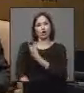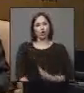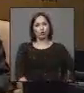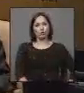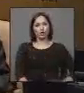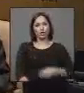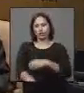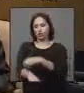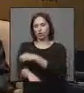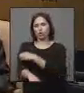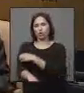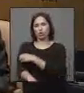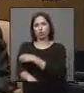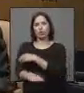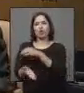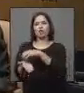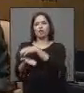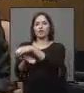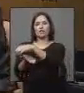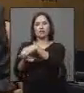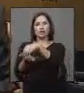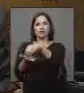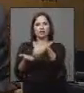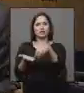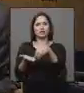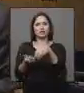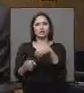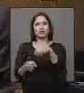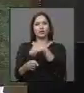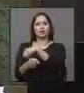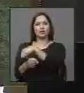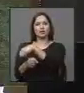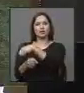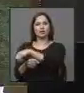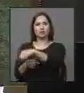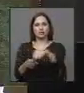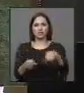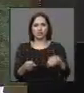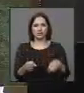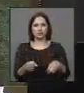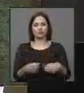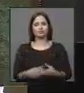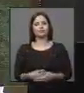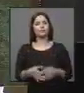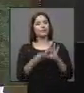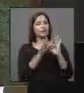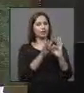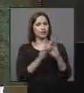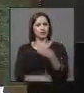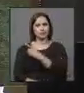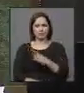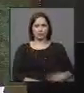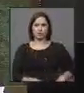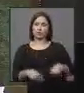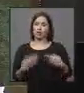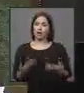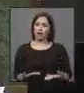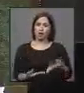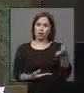descentralización. Gracias, señora Presidenta. Gracias, diputado Chileno. A continuación, tiene la palabra...